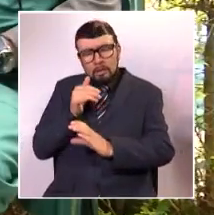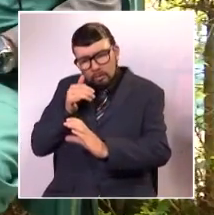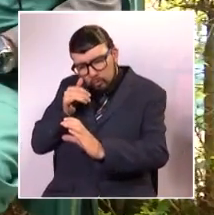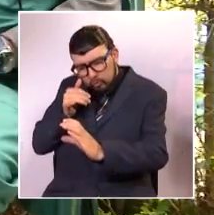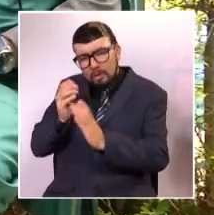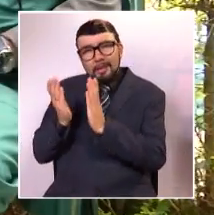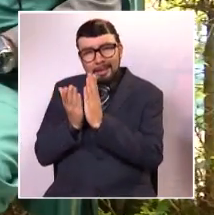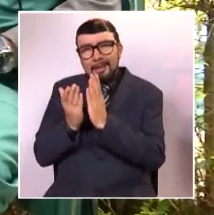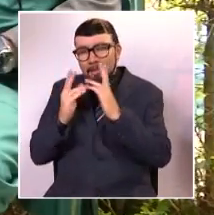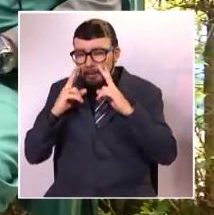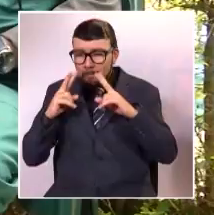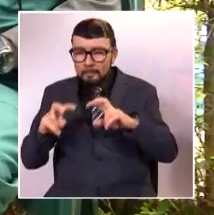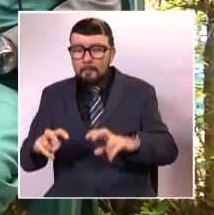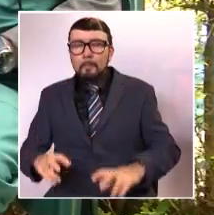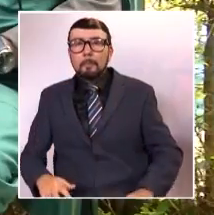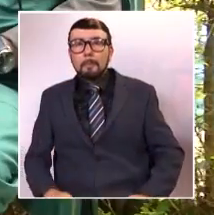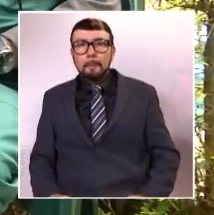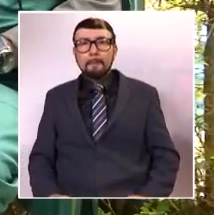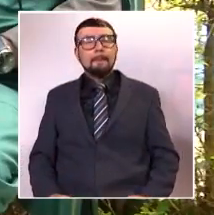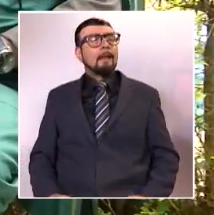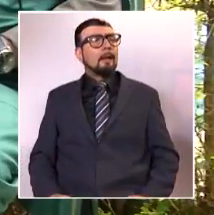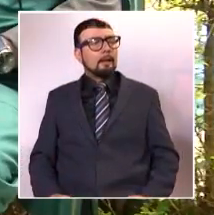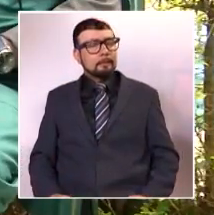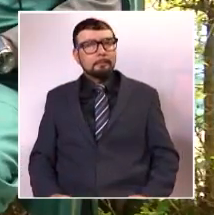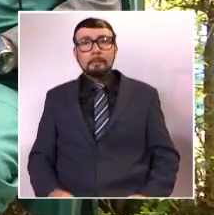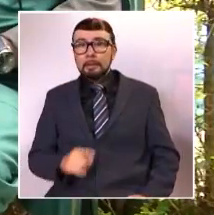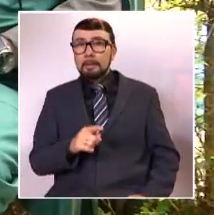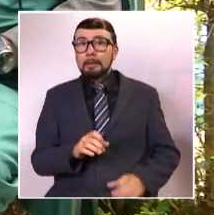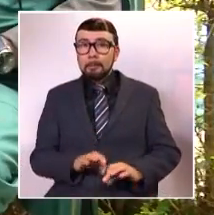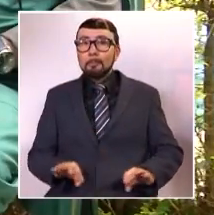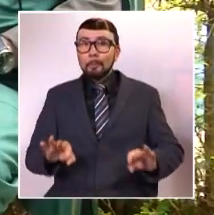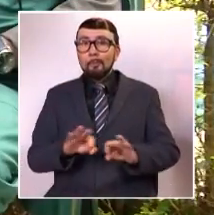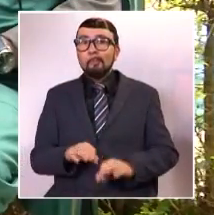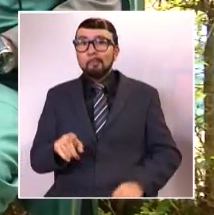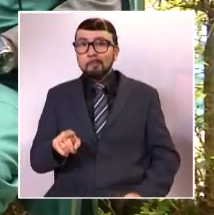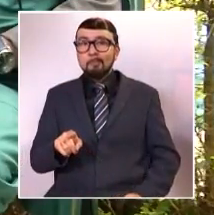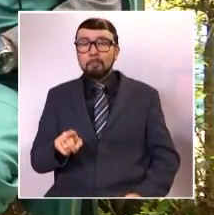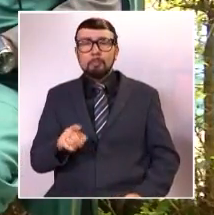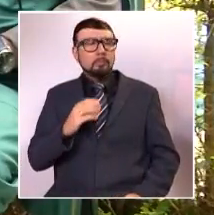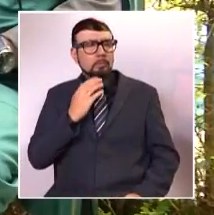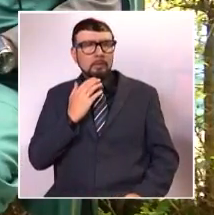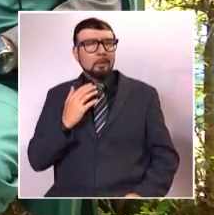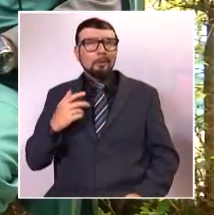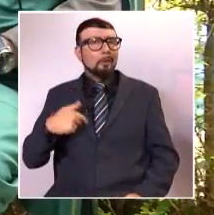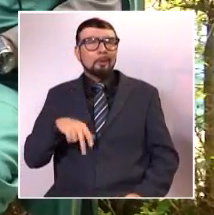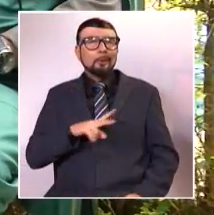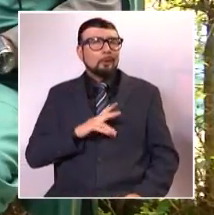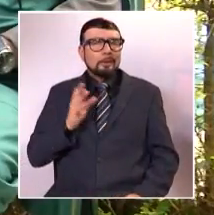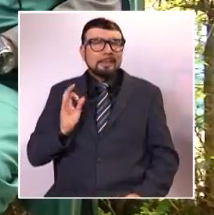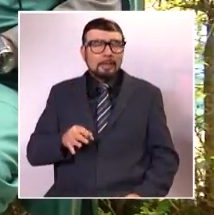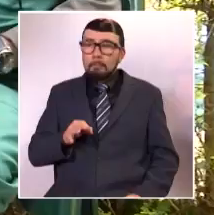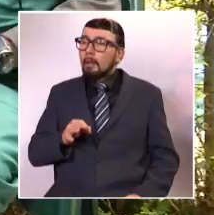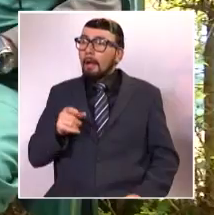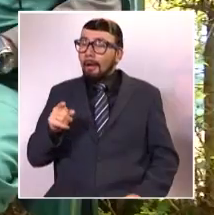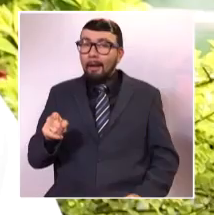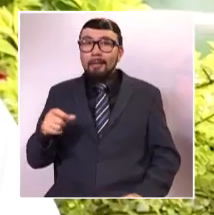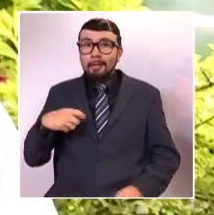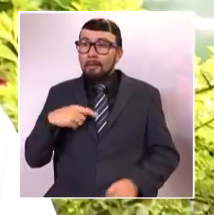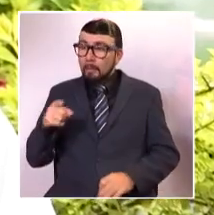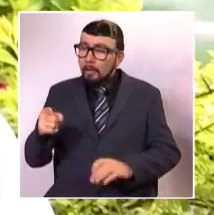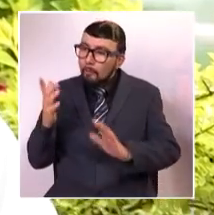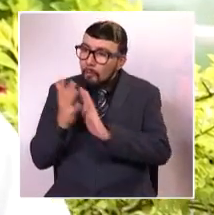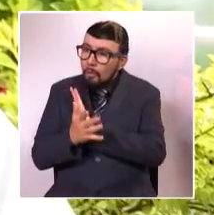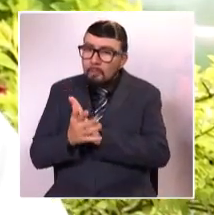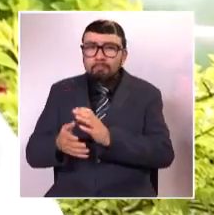Gracias, doctor José Luis. Vemos pues la importancia de la patología, y entonces cuando nosotros siempre tenemos una impresión diagnóstica